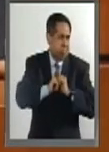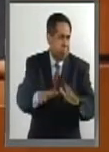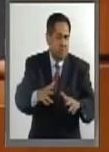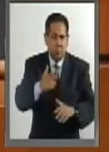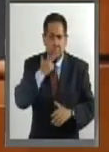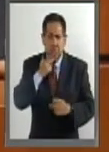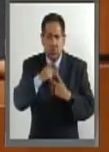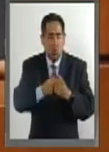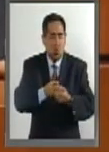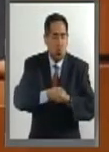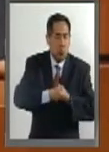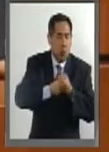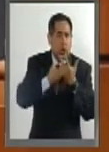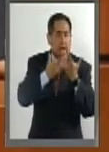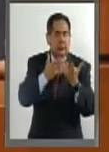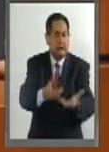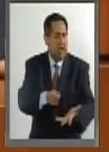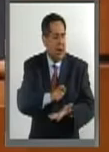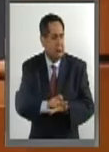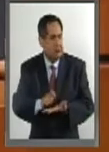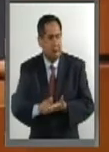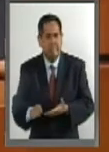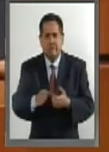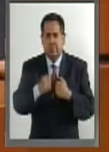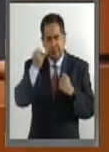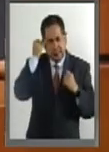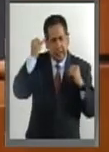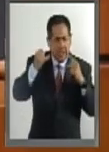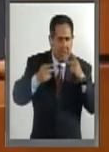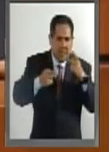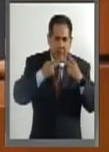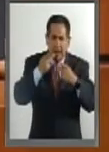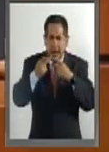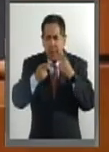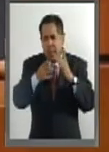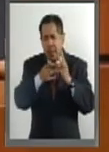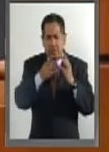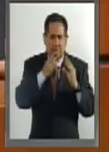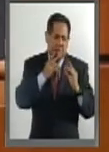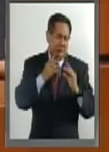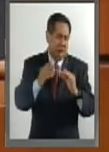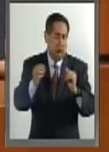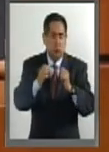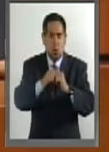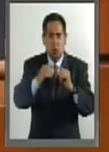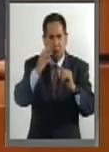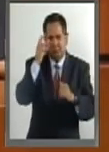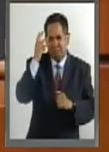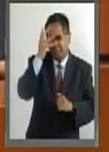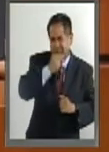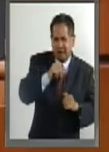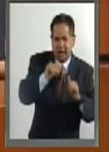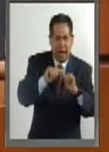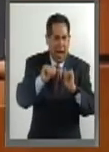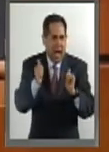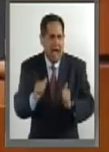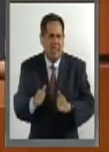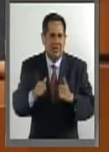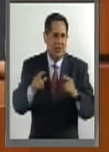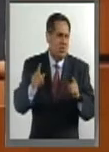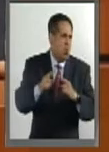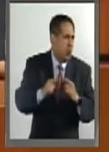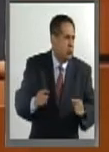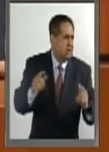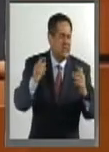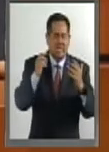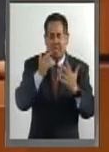construir poesía, construir todo tipo de las bellas artes, música y demás.